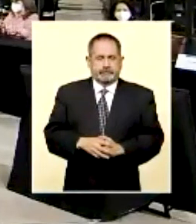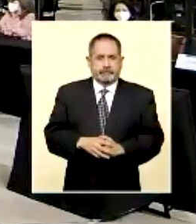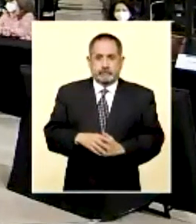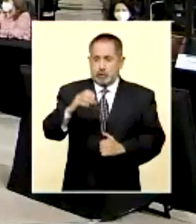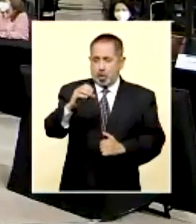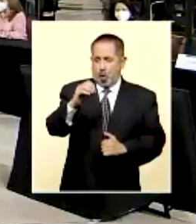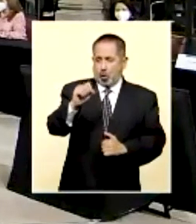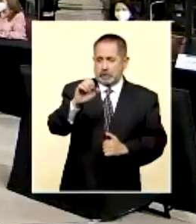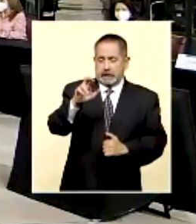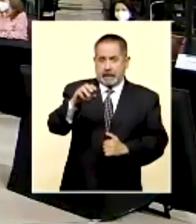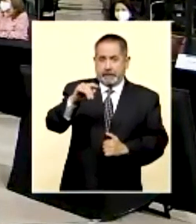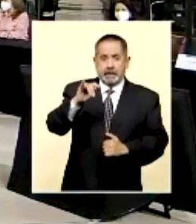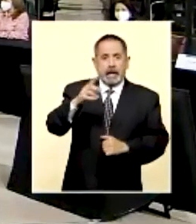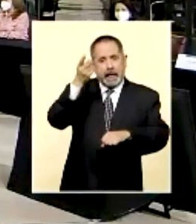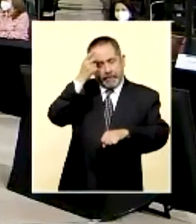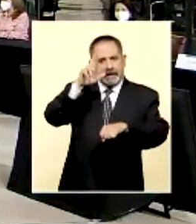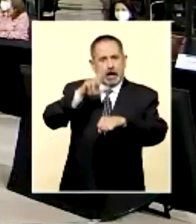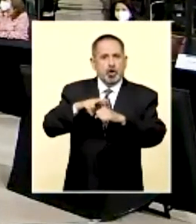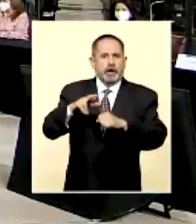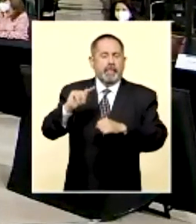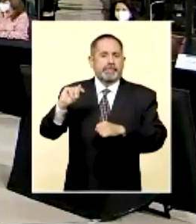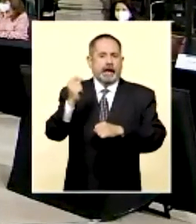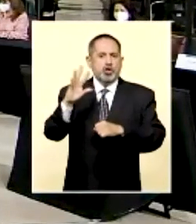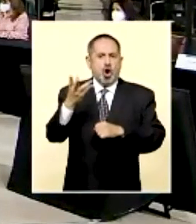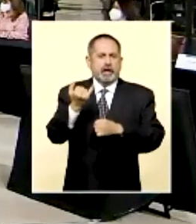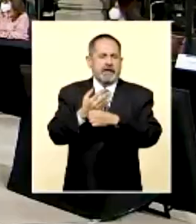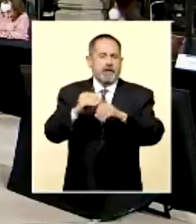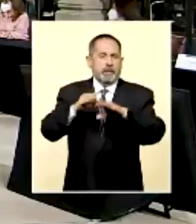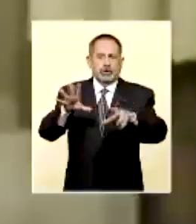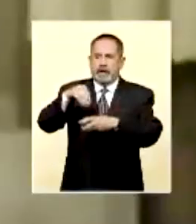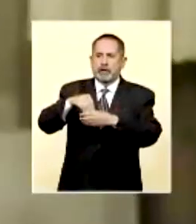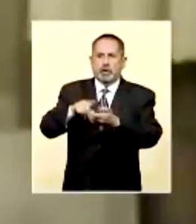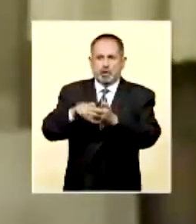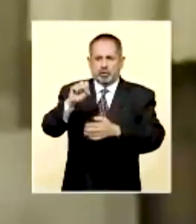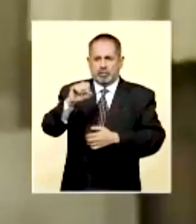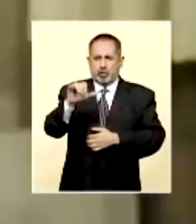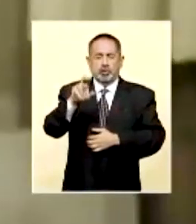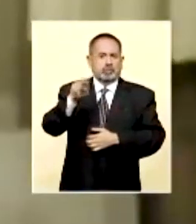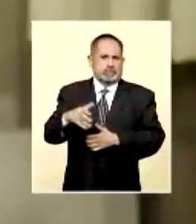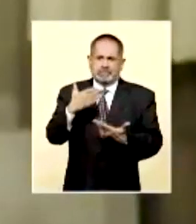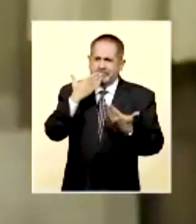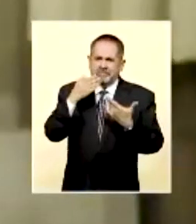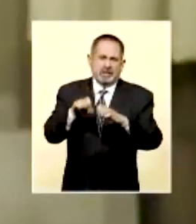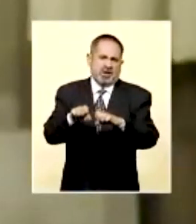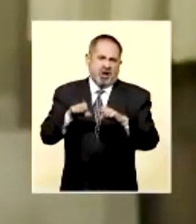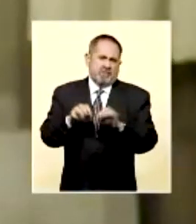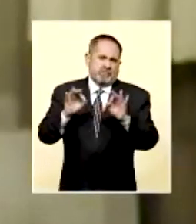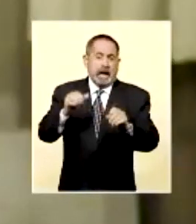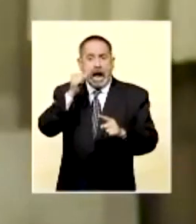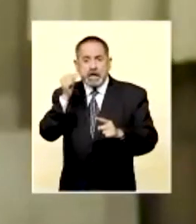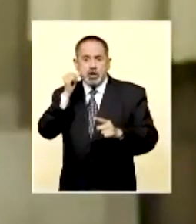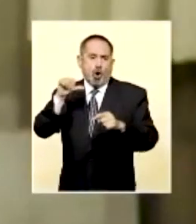Oscar Matías, el director de Tecnologías y la Información de la Suprema Corte de Justicia, de este gran equipo aquí ayer y